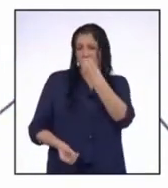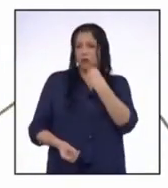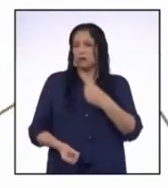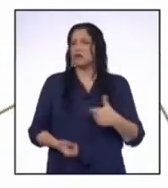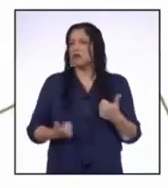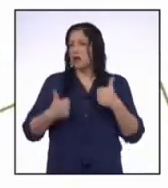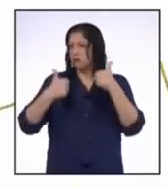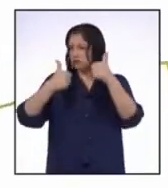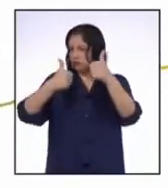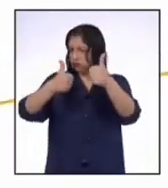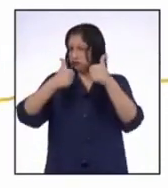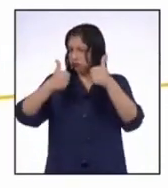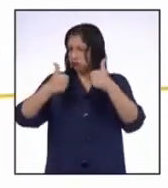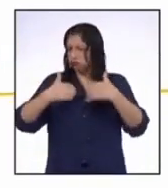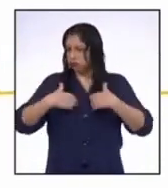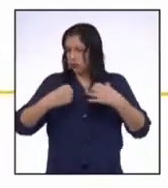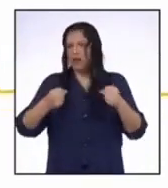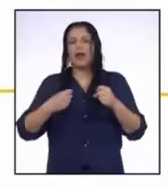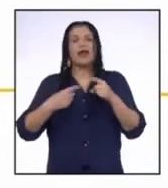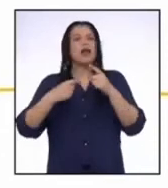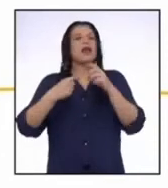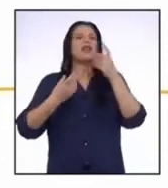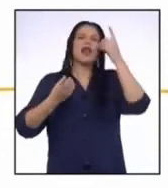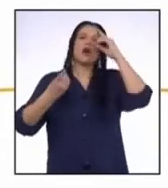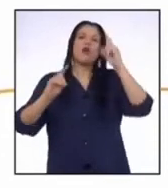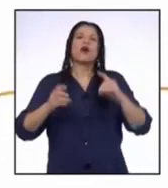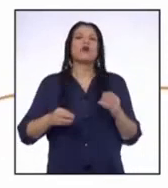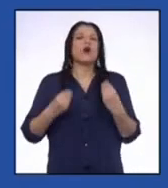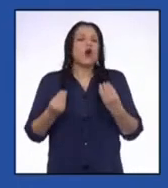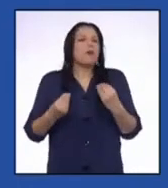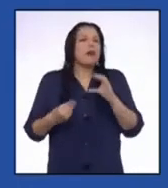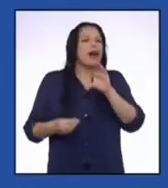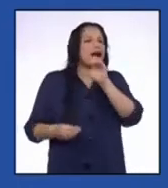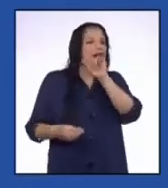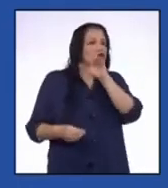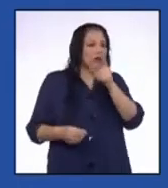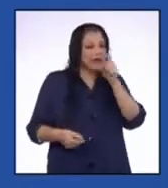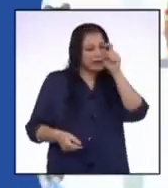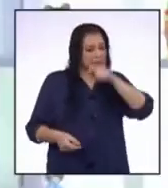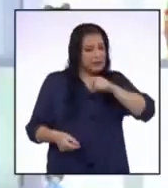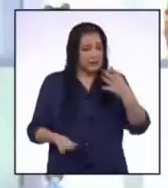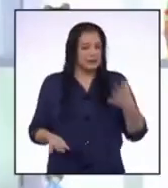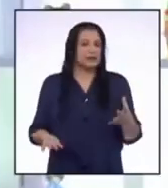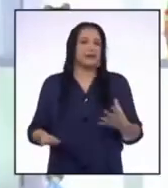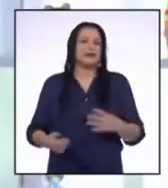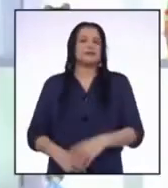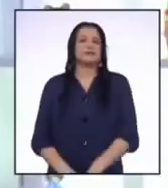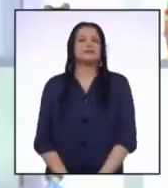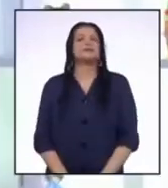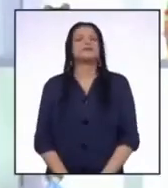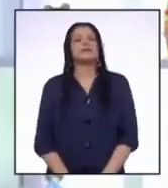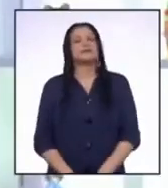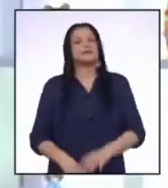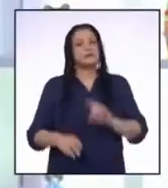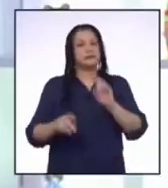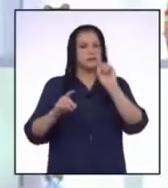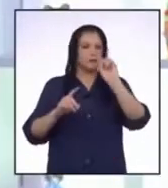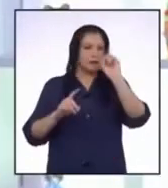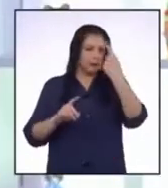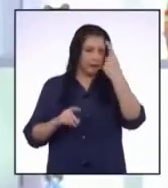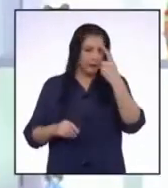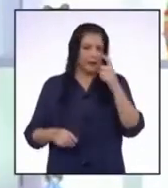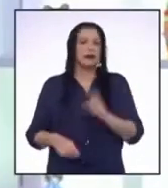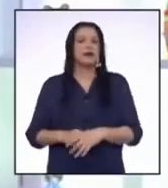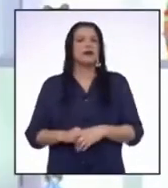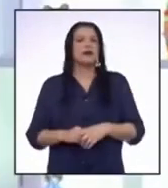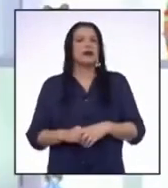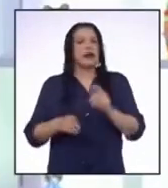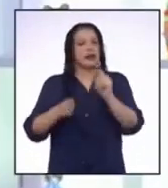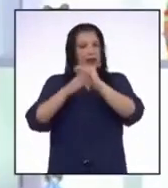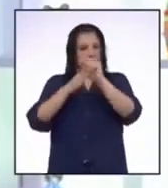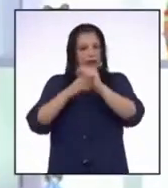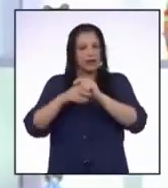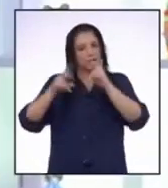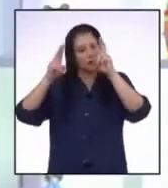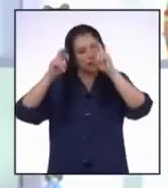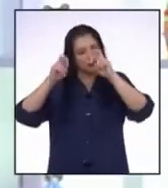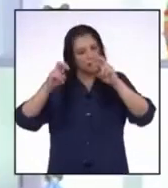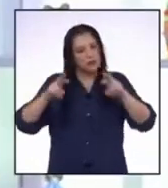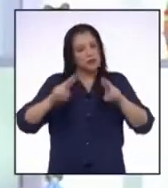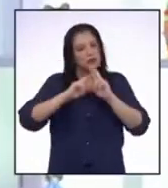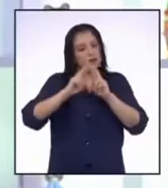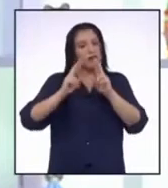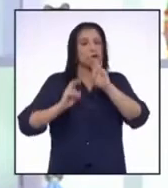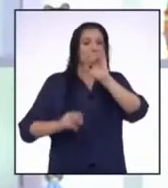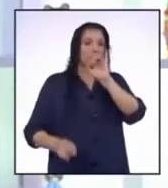y saludable de acuerdo a la cantidad de calorías que necesita. Empecemos con la primera tarea. Revisar los resultados